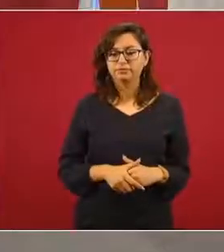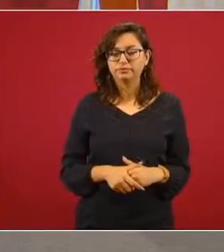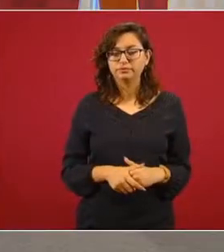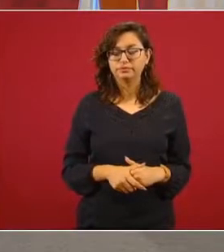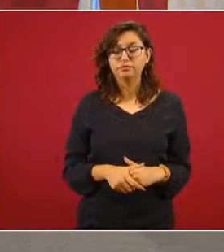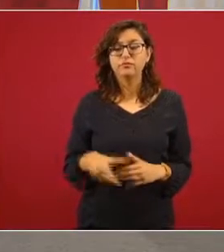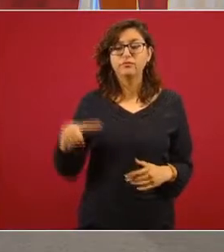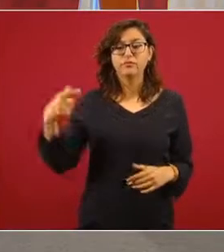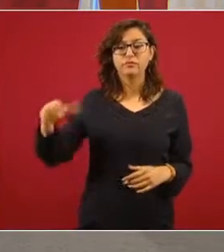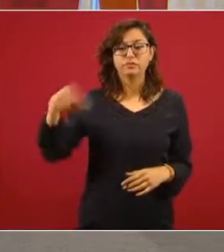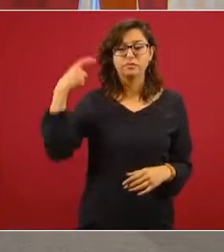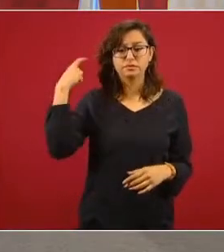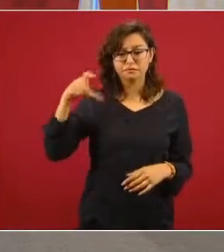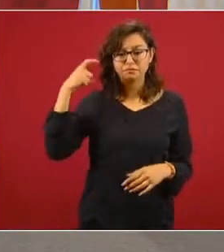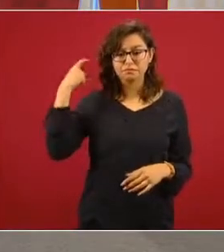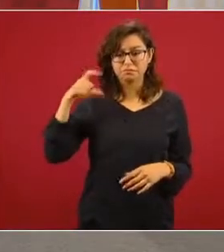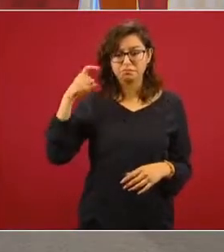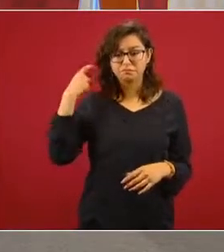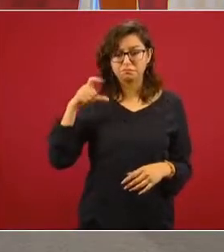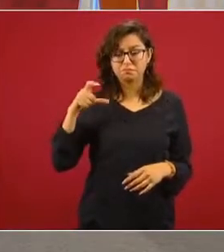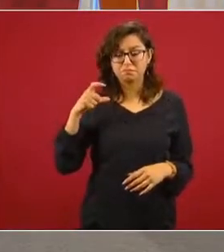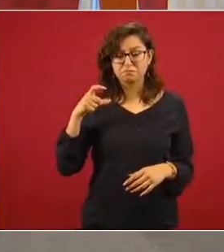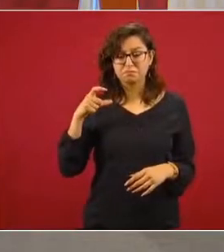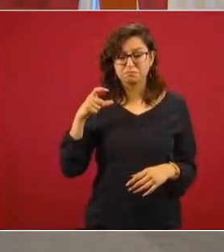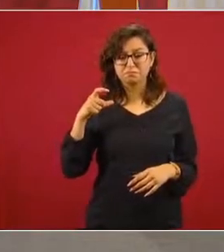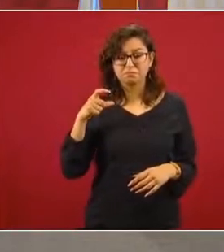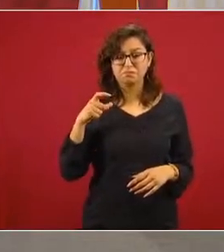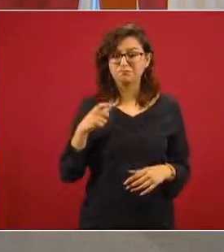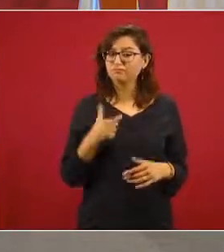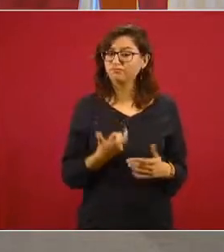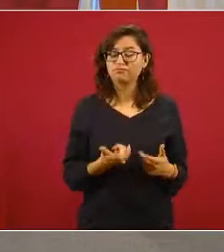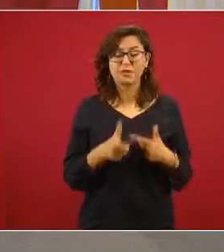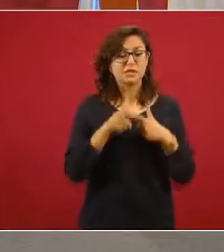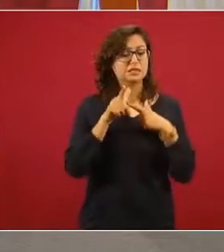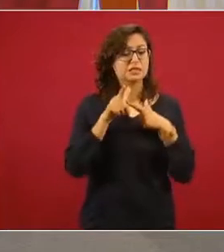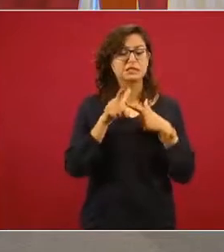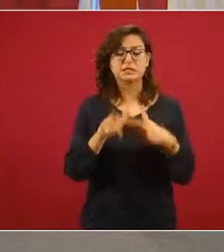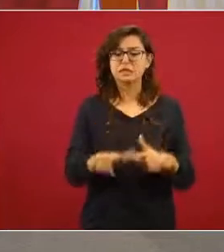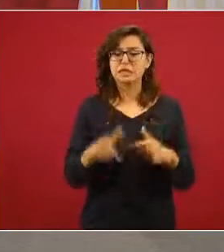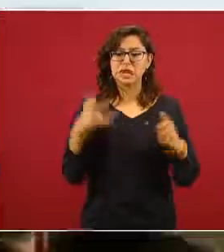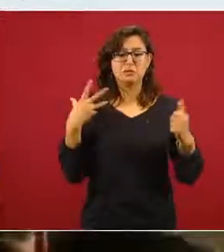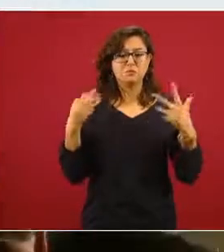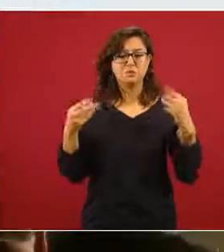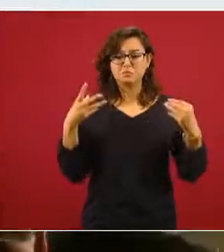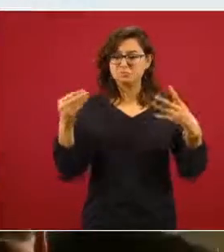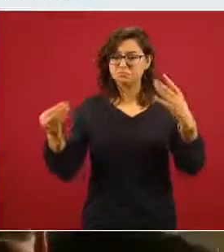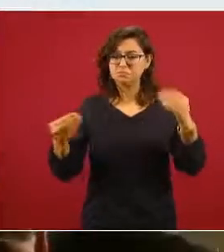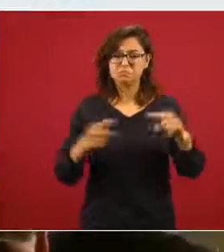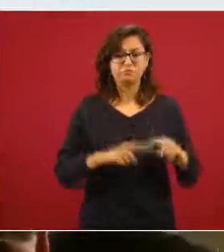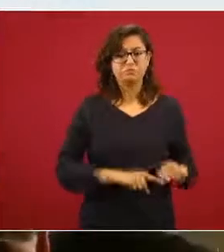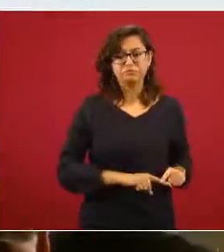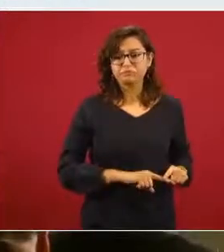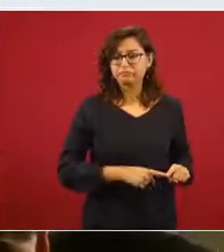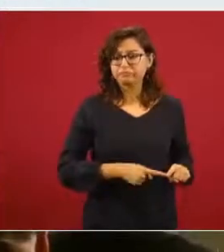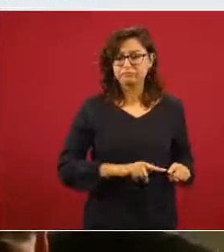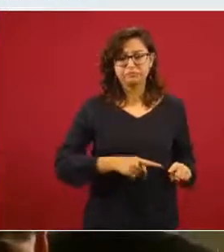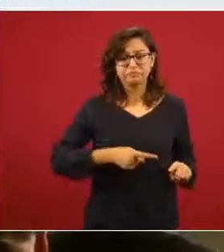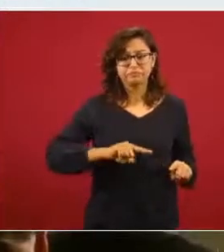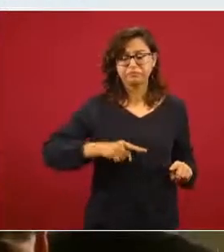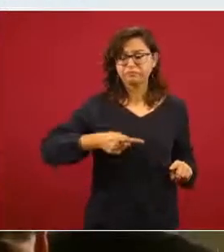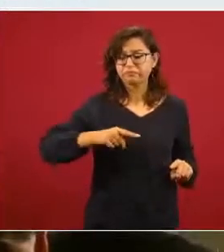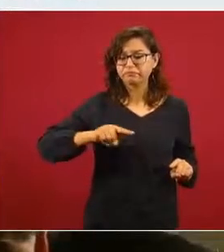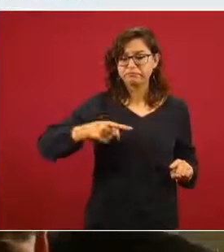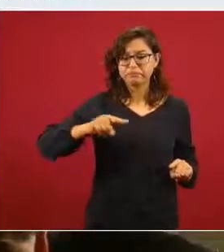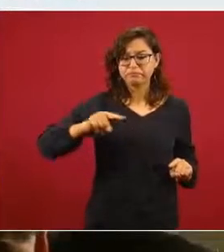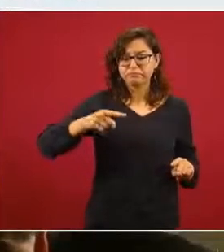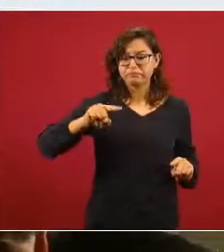En Querétaro tenemos prácticamente un patrón de ascenso hasta el momento de hoy. Vean ustedes, tuvo